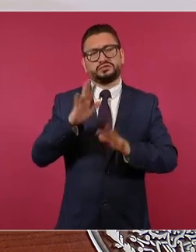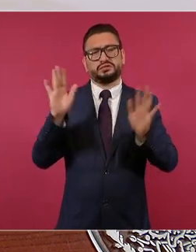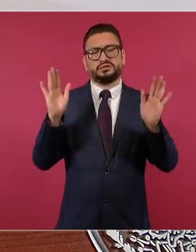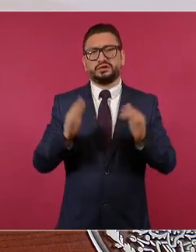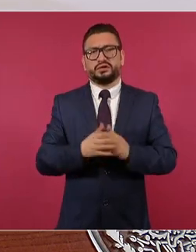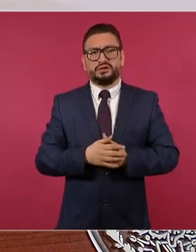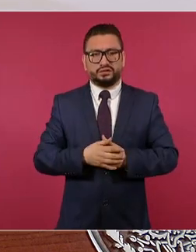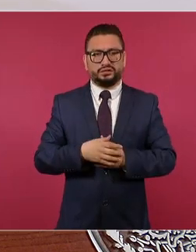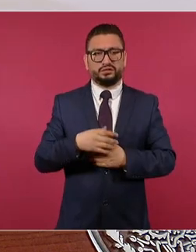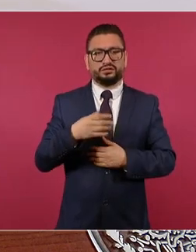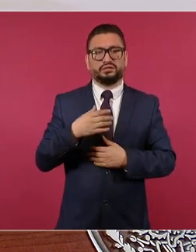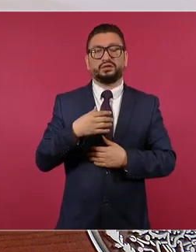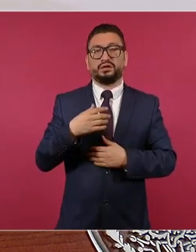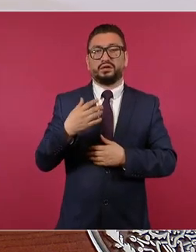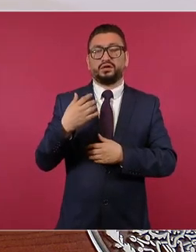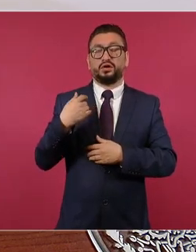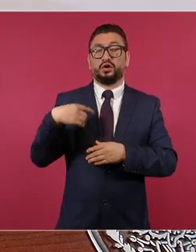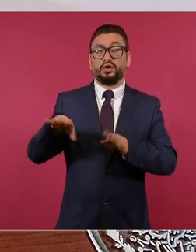Estoy acostumbrado a evadir el acoso.